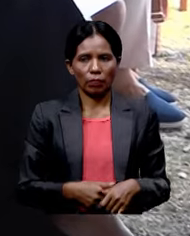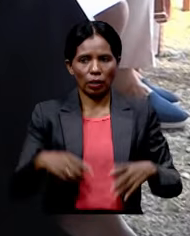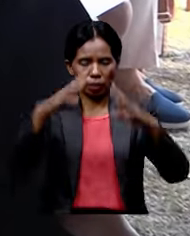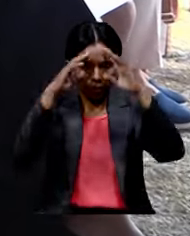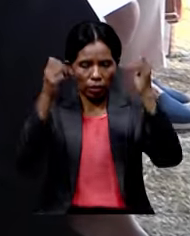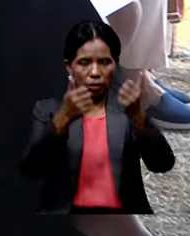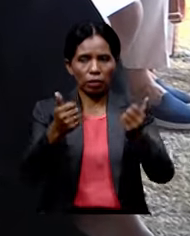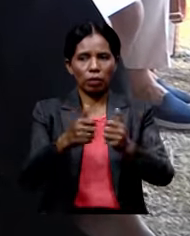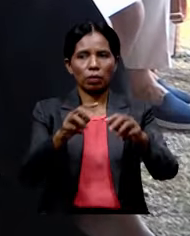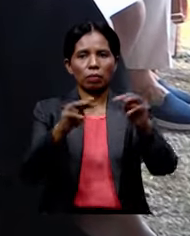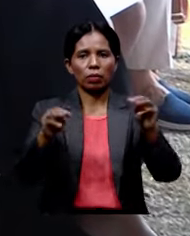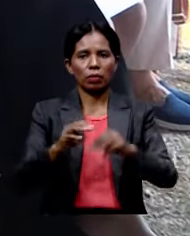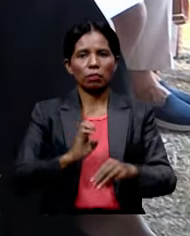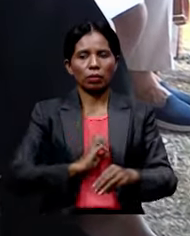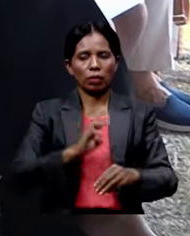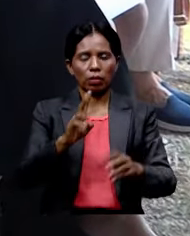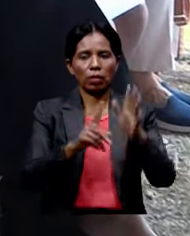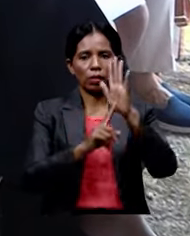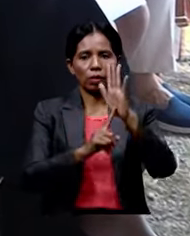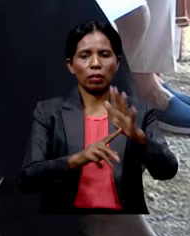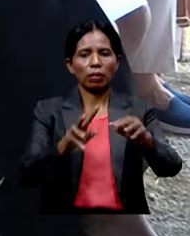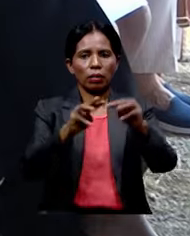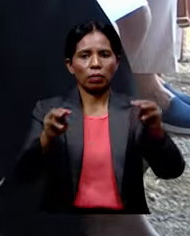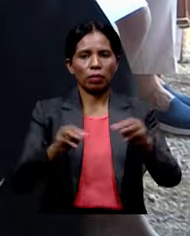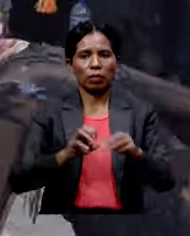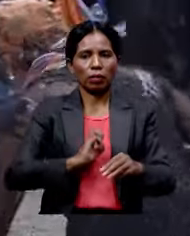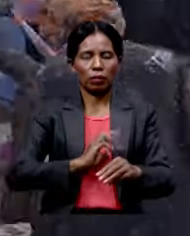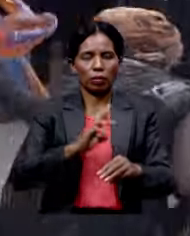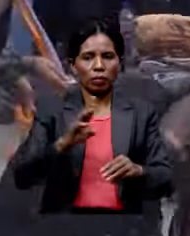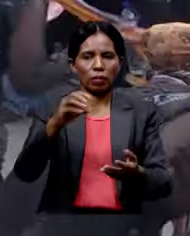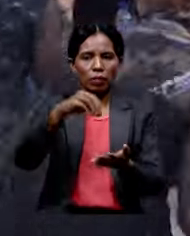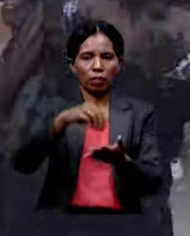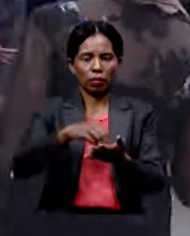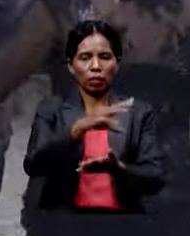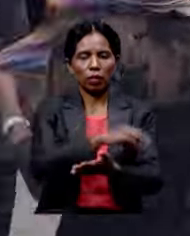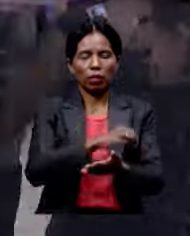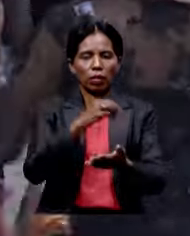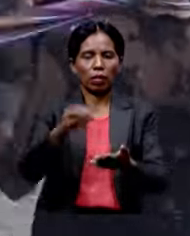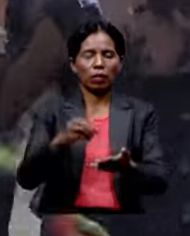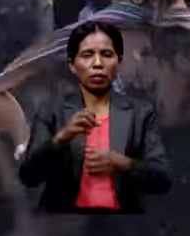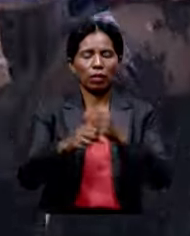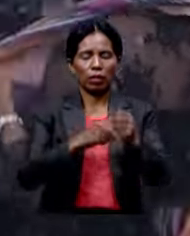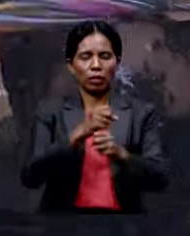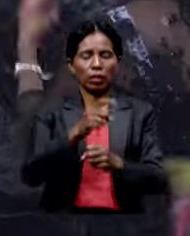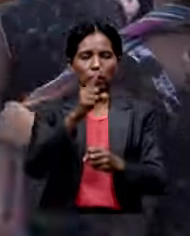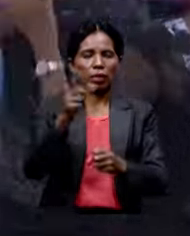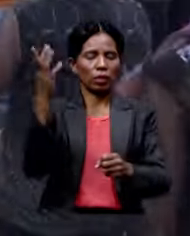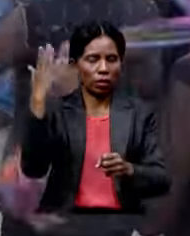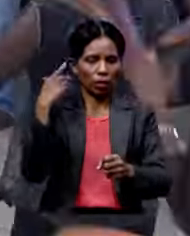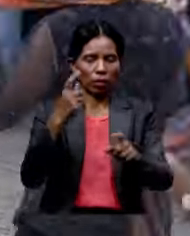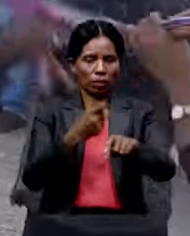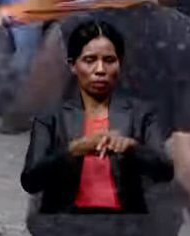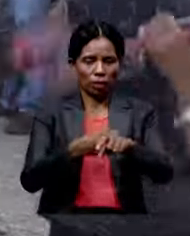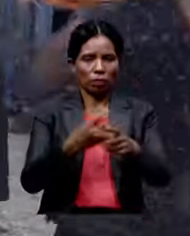Presidente autoridad del municipio Armera informa y el municipio Armera lanza una tarabandu y atinan ida liuba tambane tempo